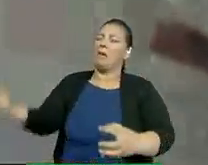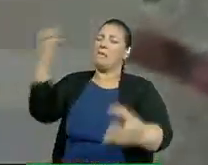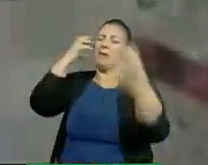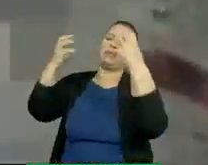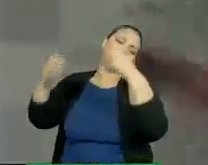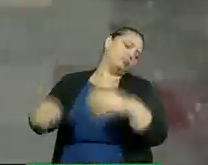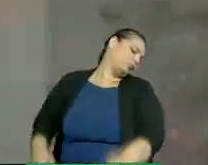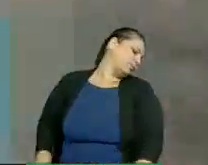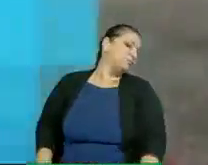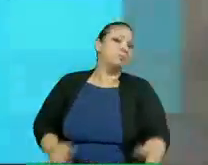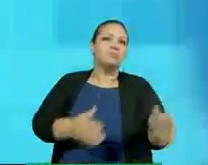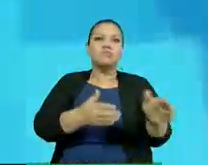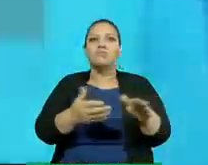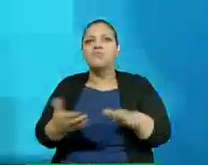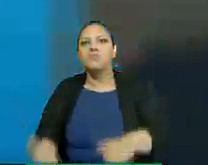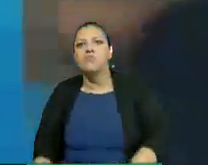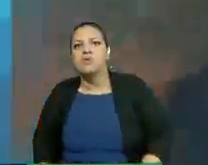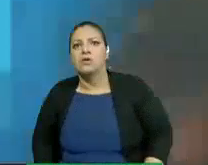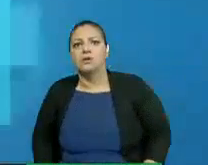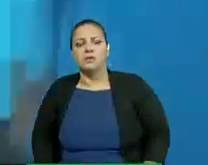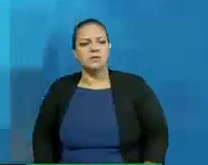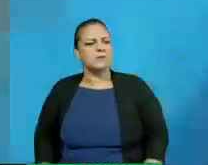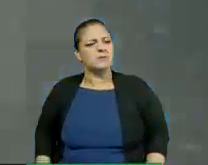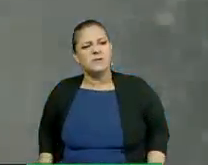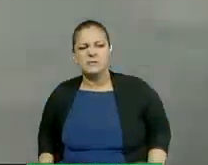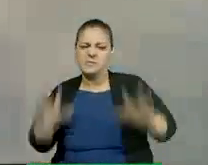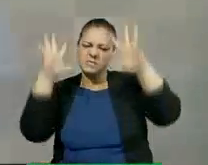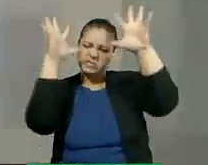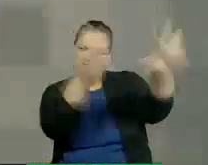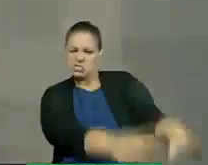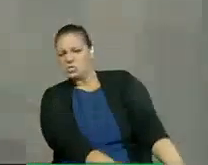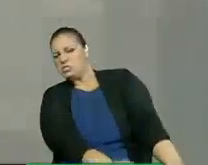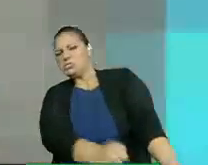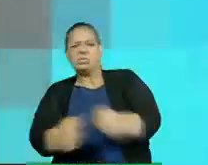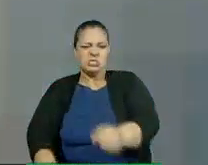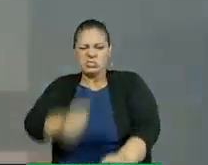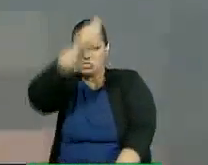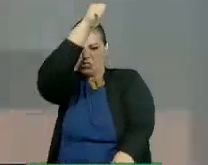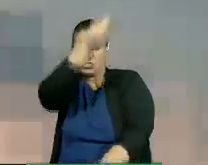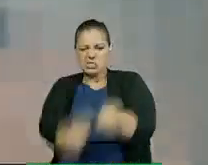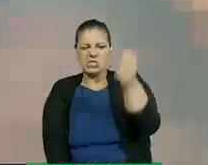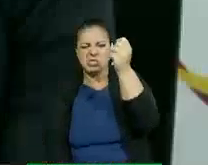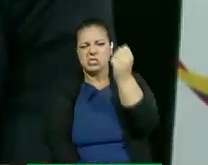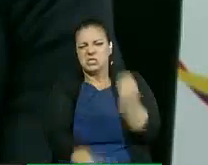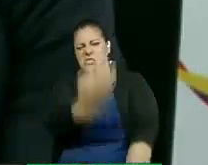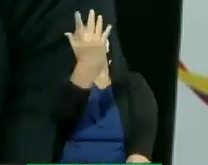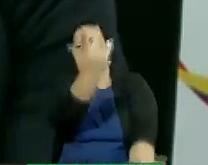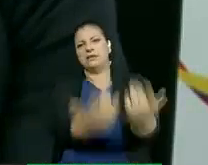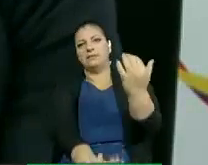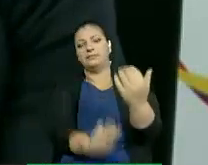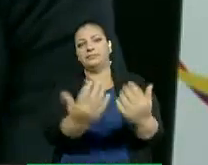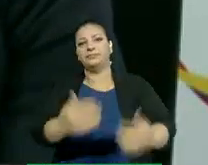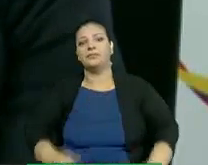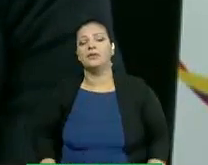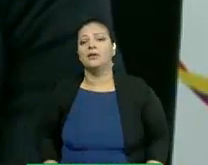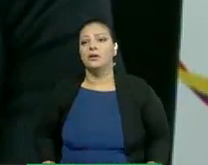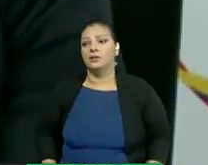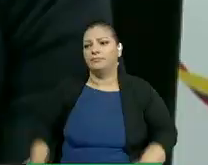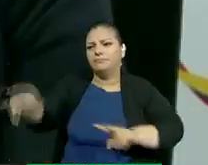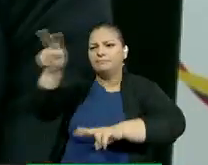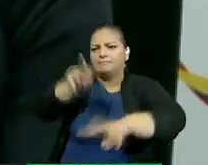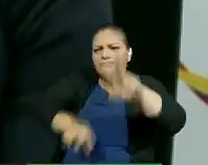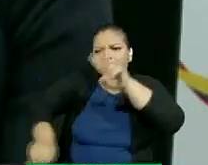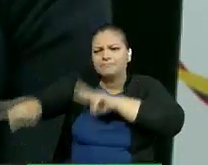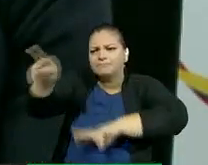pero terminaron golpeados, quemados, arrastrados y la muerte les abrazó lentamente. Hemos descubierto que a partir de esta